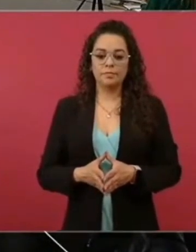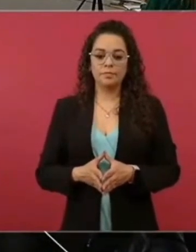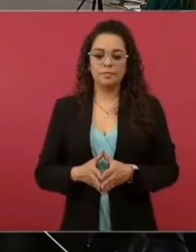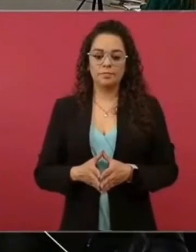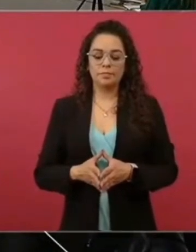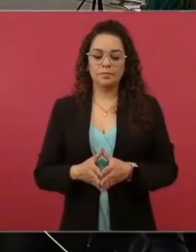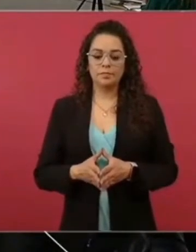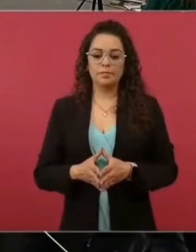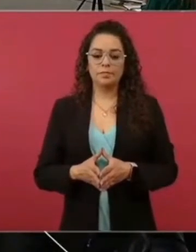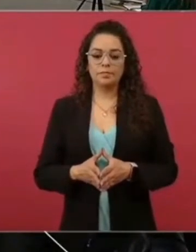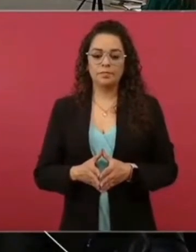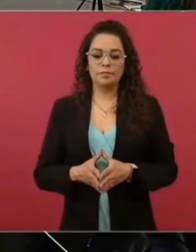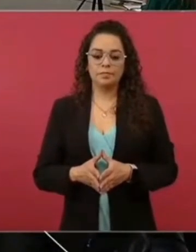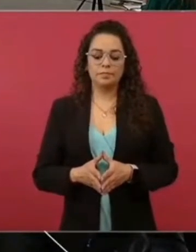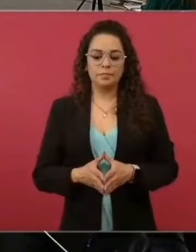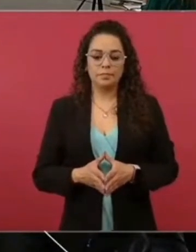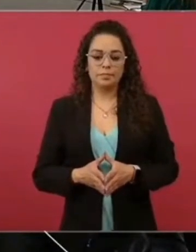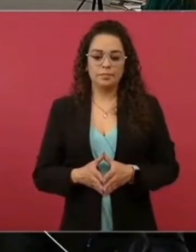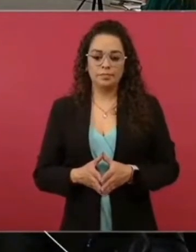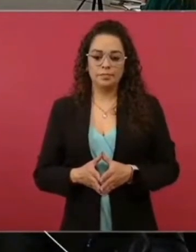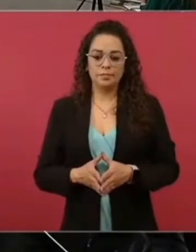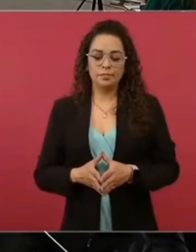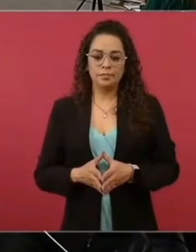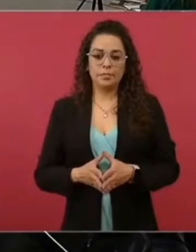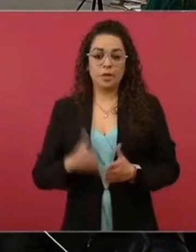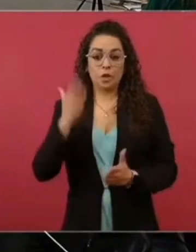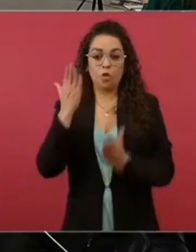Desde el 88,